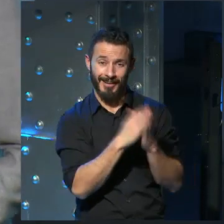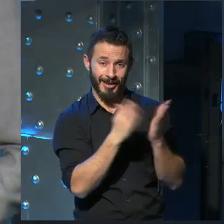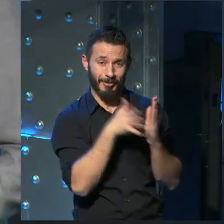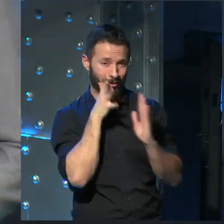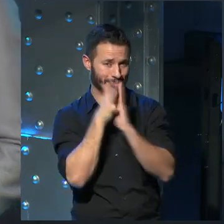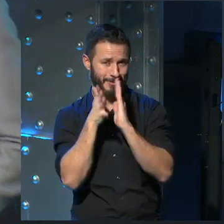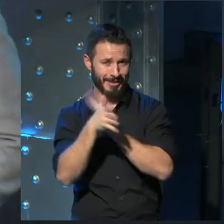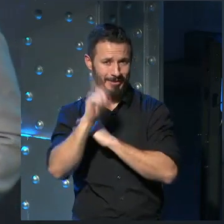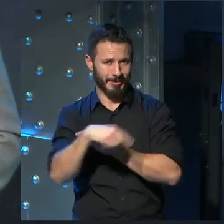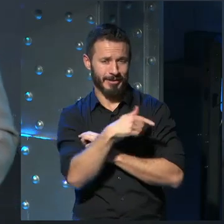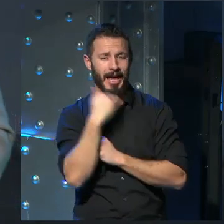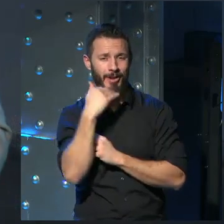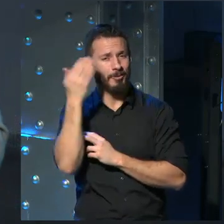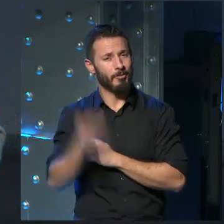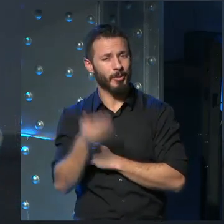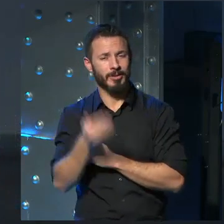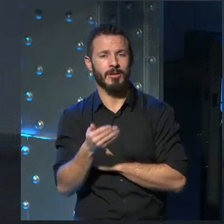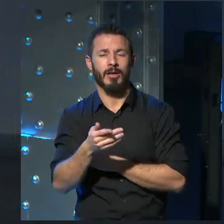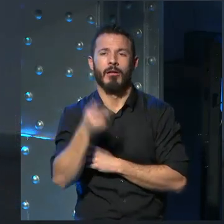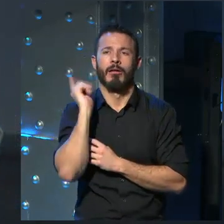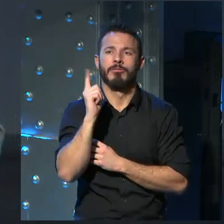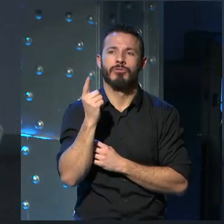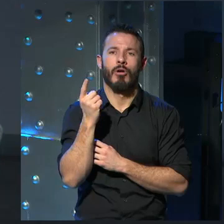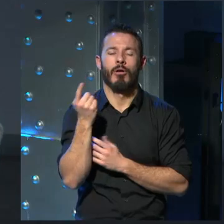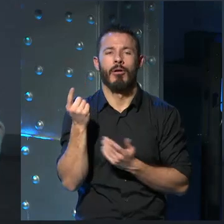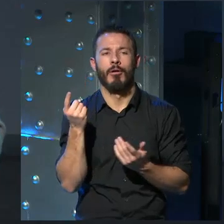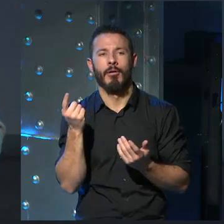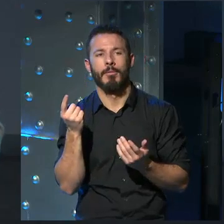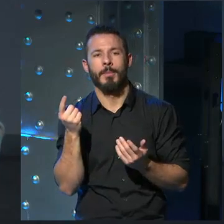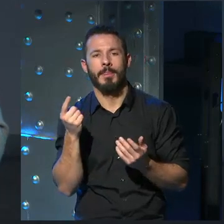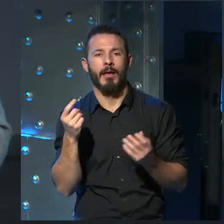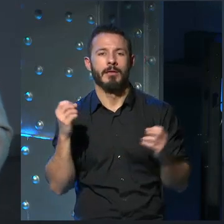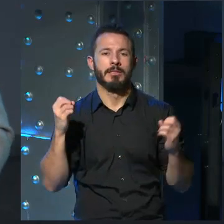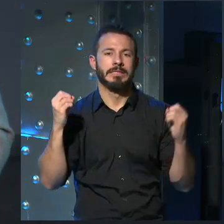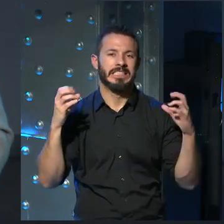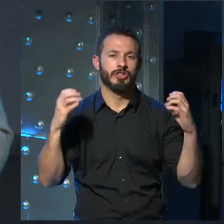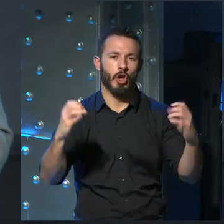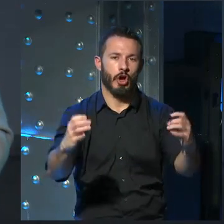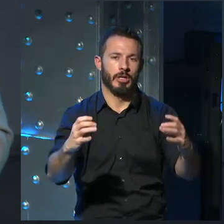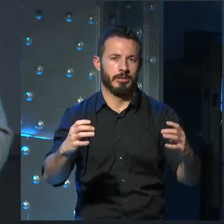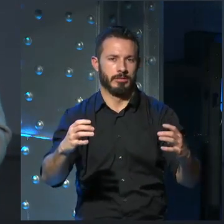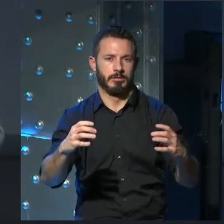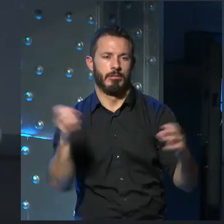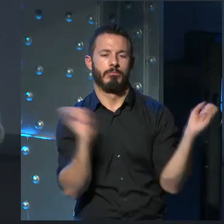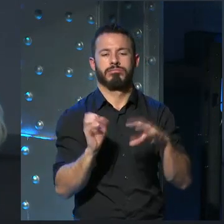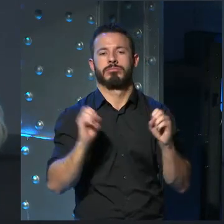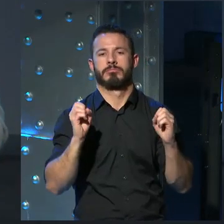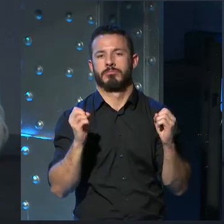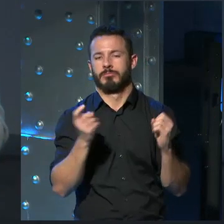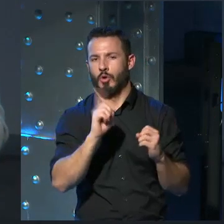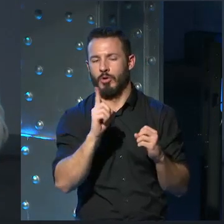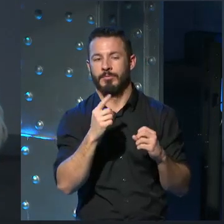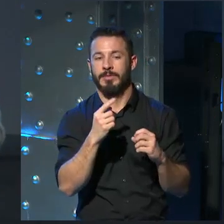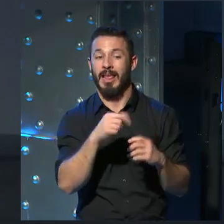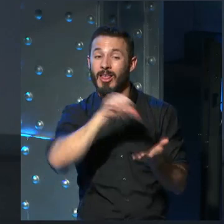el libro y es muy importante. No se trata única y exclusivamente de introducir sensores en la ciudad, sino entender que cada ciudad